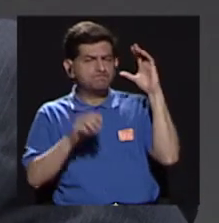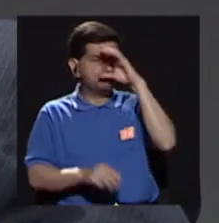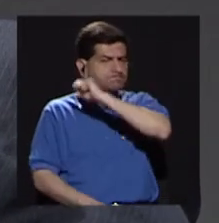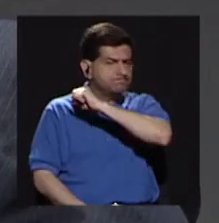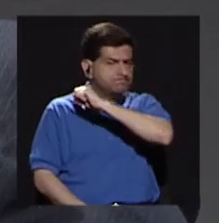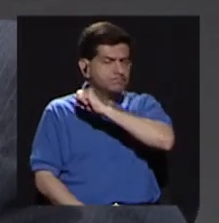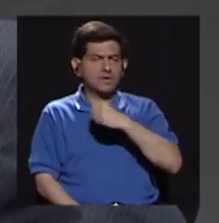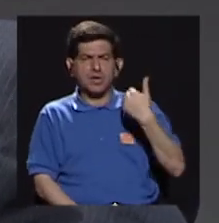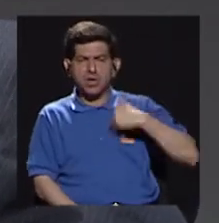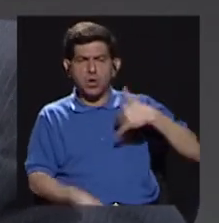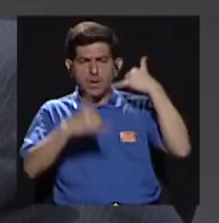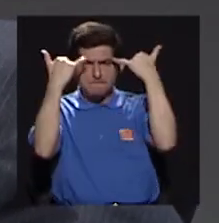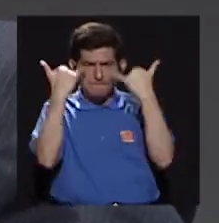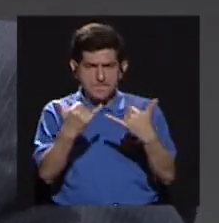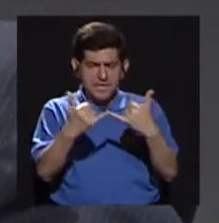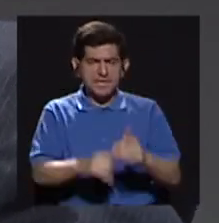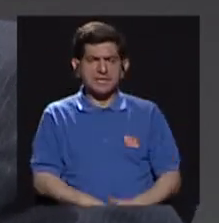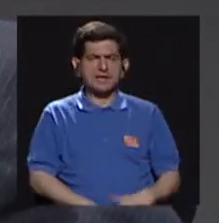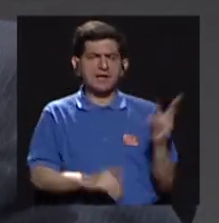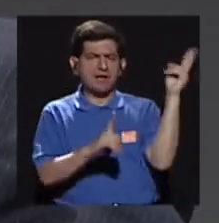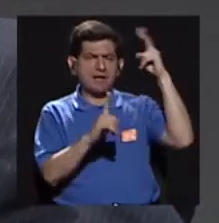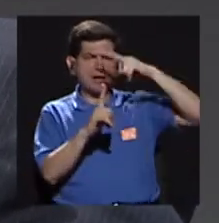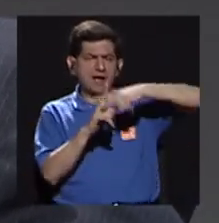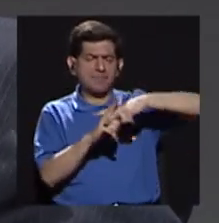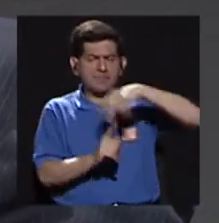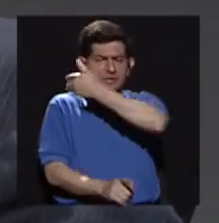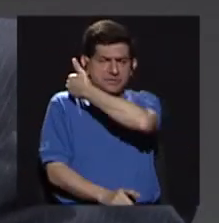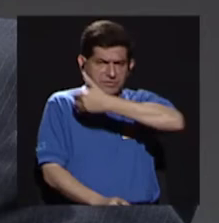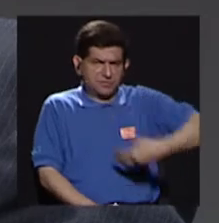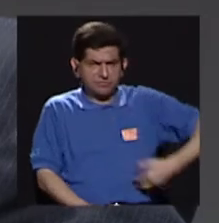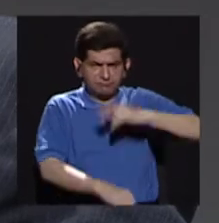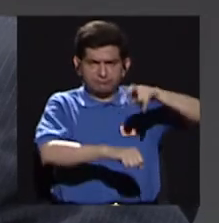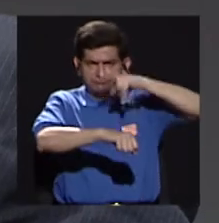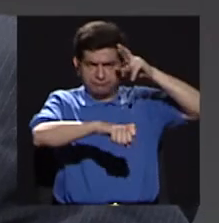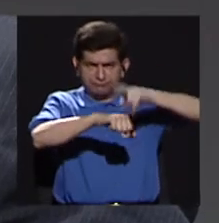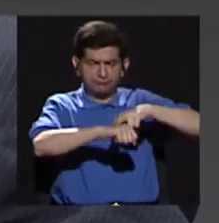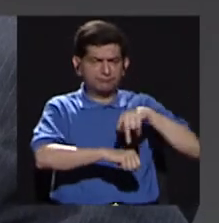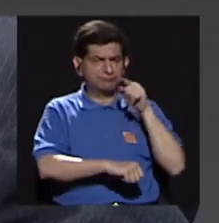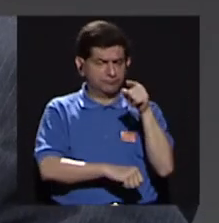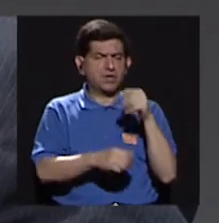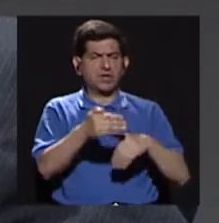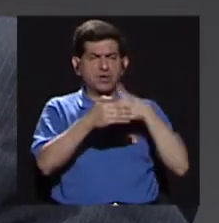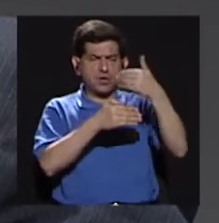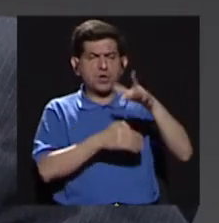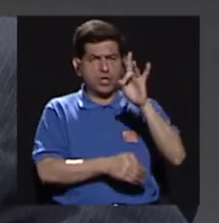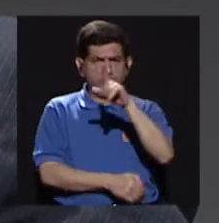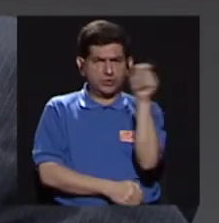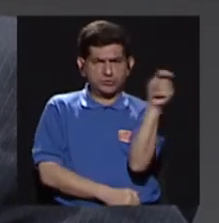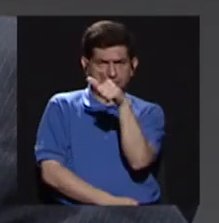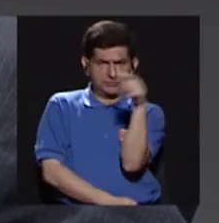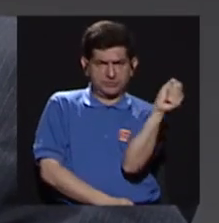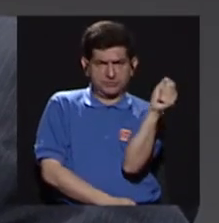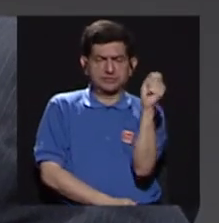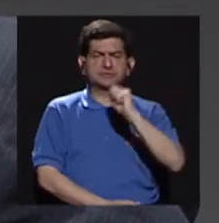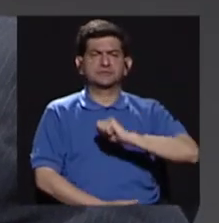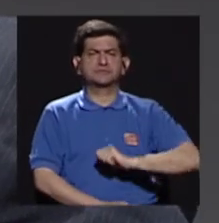un hombre que ya en el ejercicio de la presidencia de la república- después de ocho meses